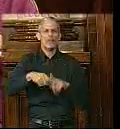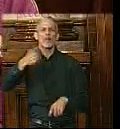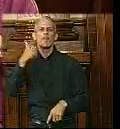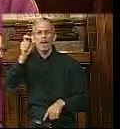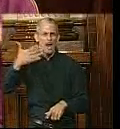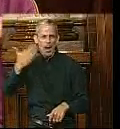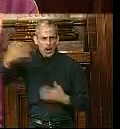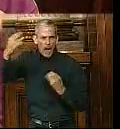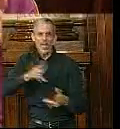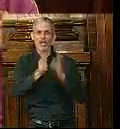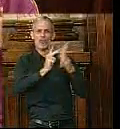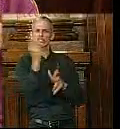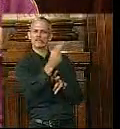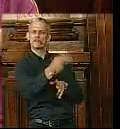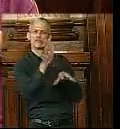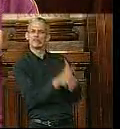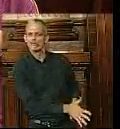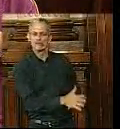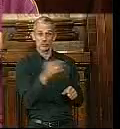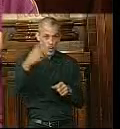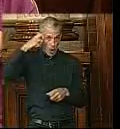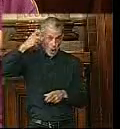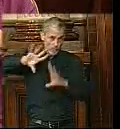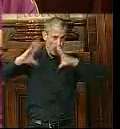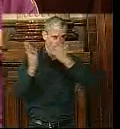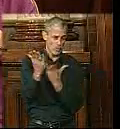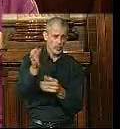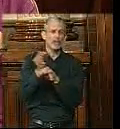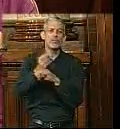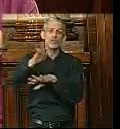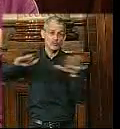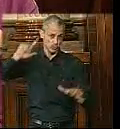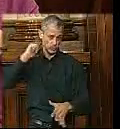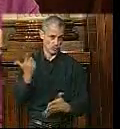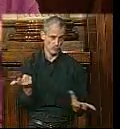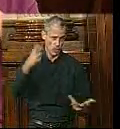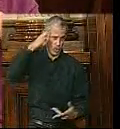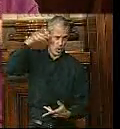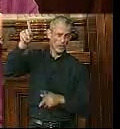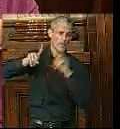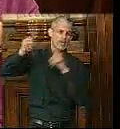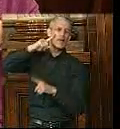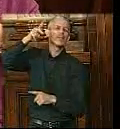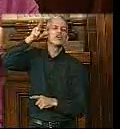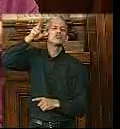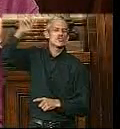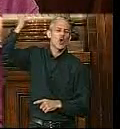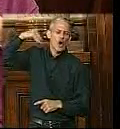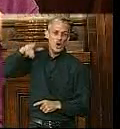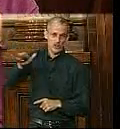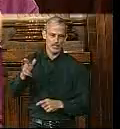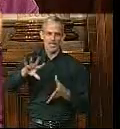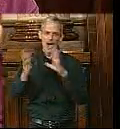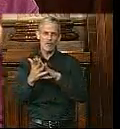lengua de señas. Digamos, es un congreso mundial de educadores de sordos. Esta perspectiva que